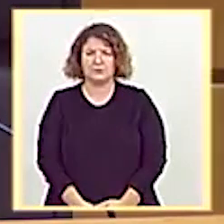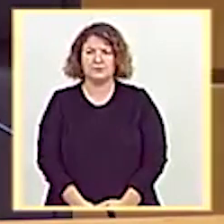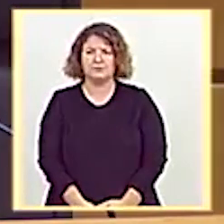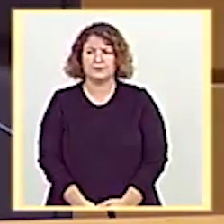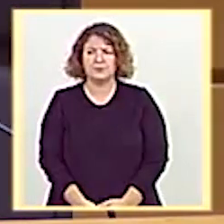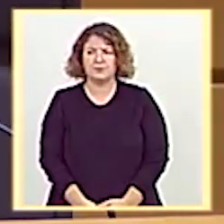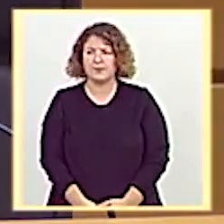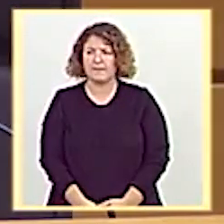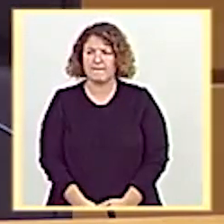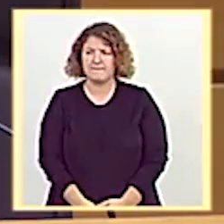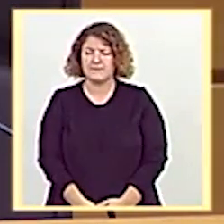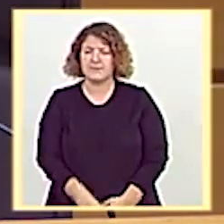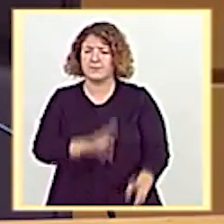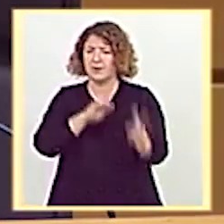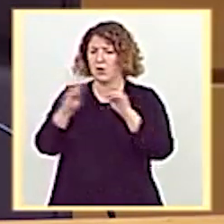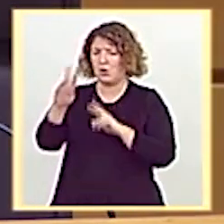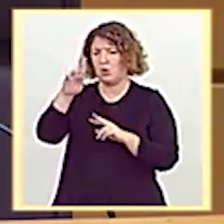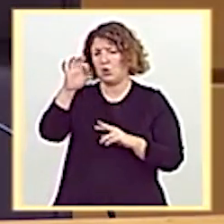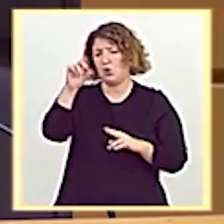Senadora Pedrosa Roldán.